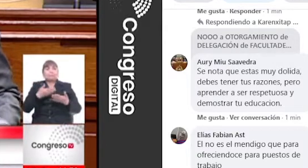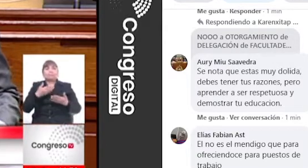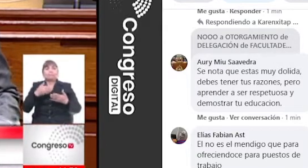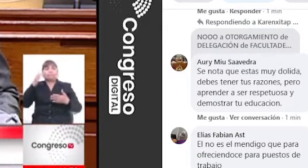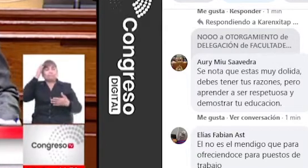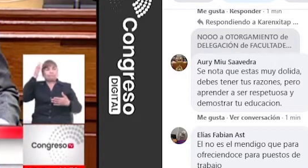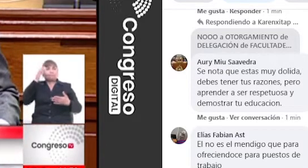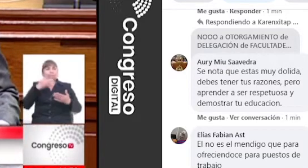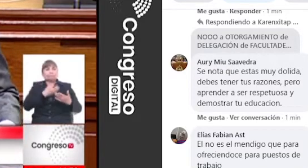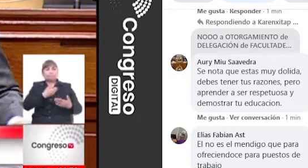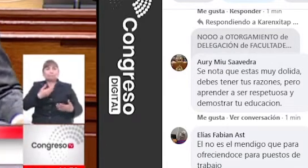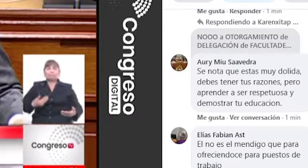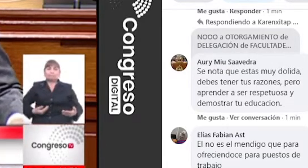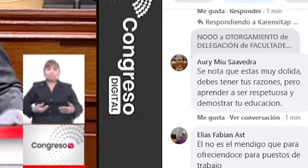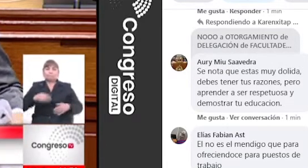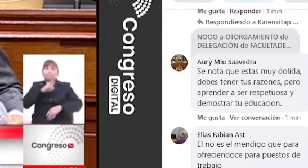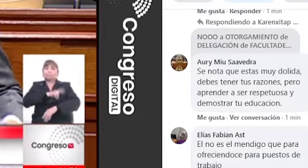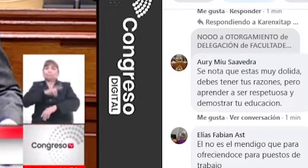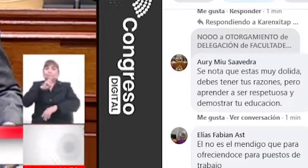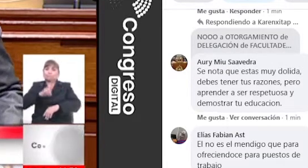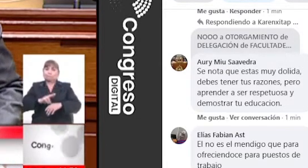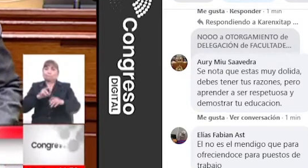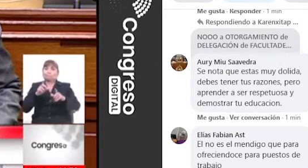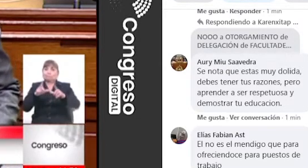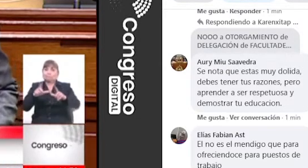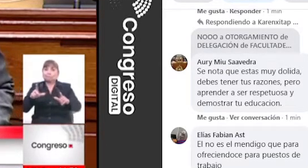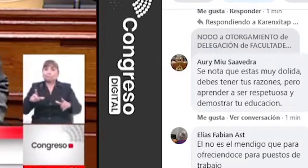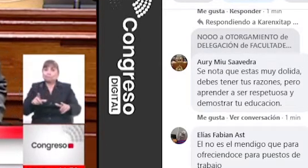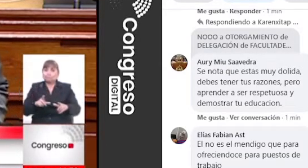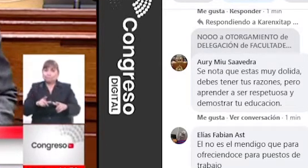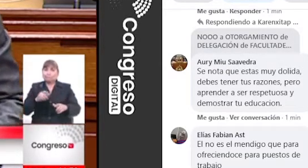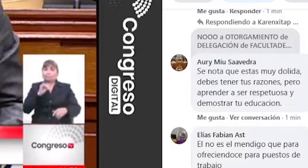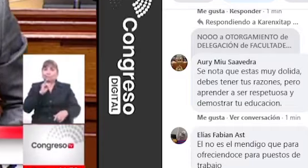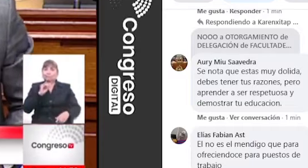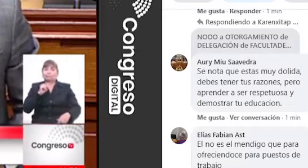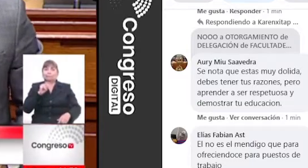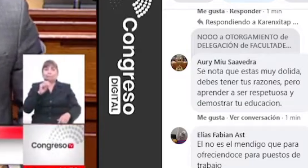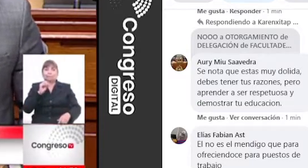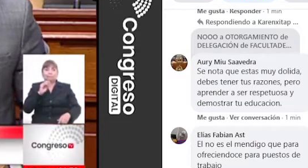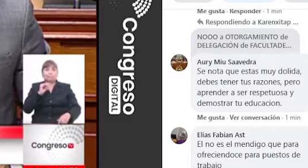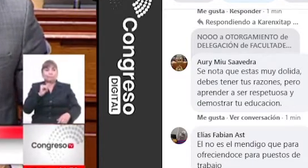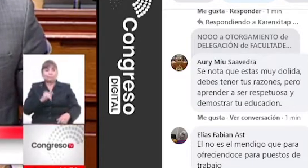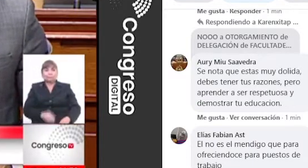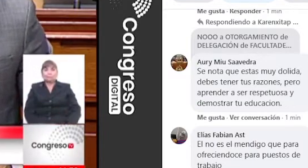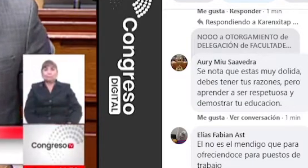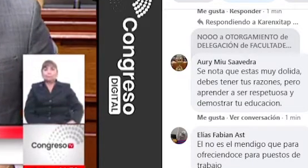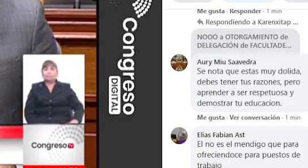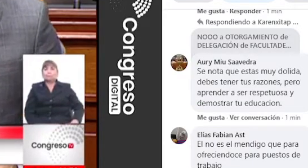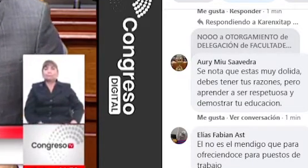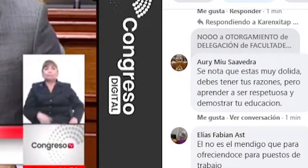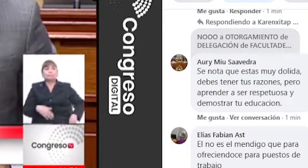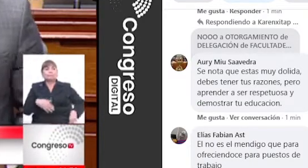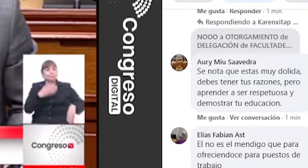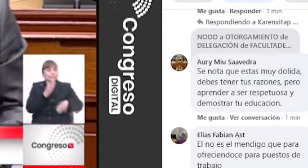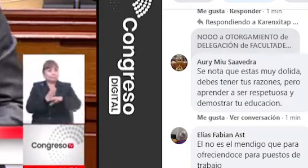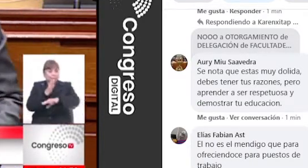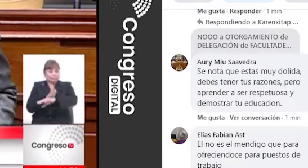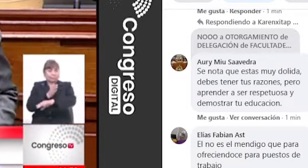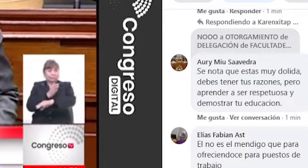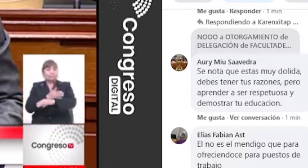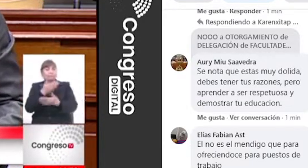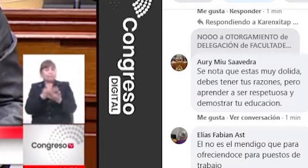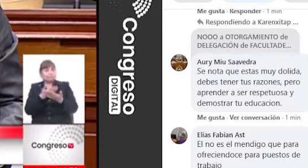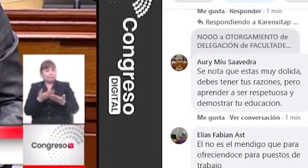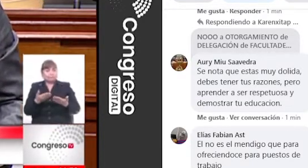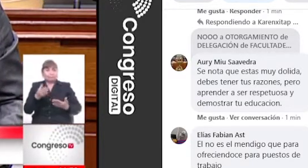realizamos con los gobiernos regionales y locales. En el caso de INDECI y CEPREC, desarrollarán modelos de provisión